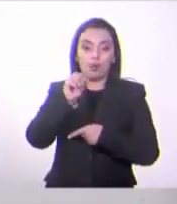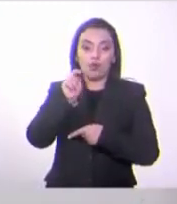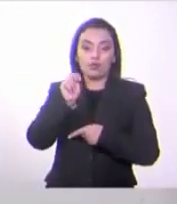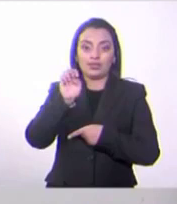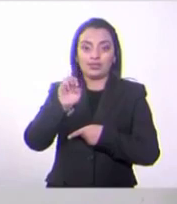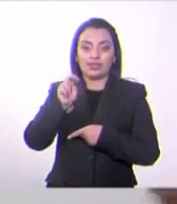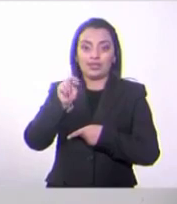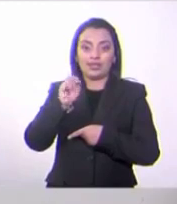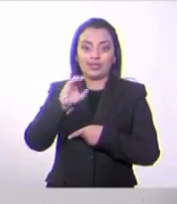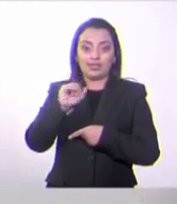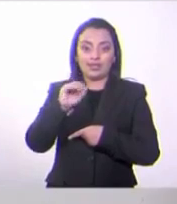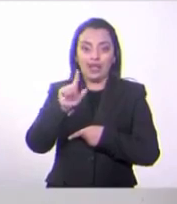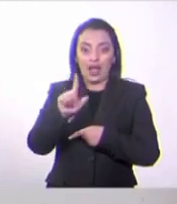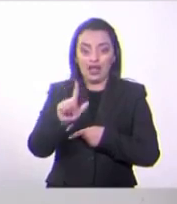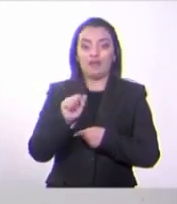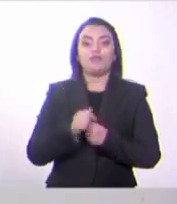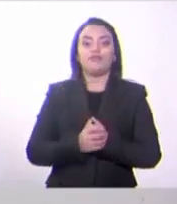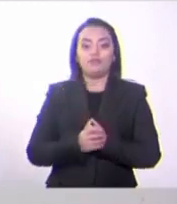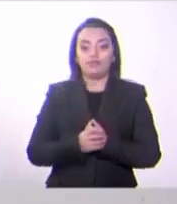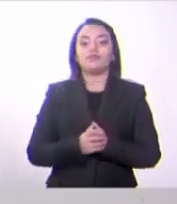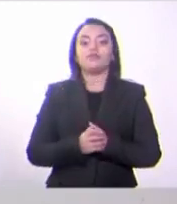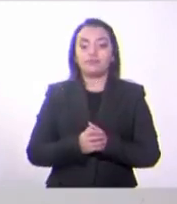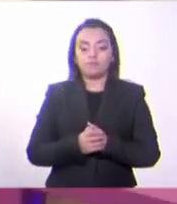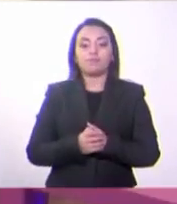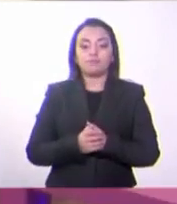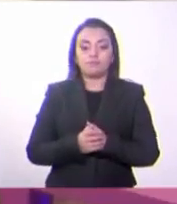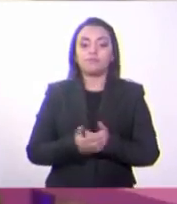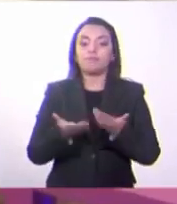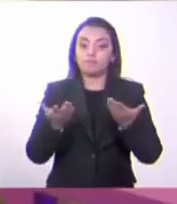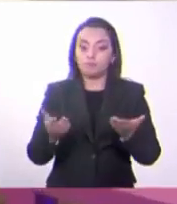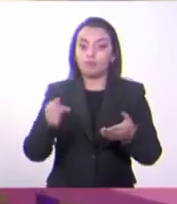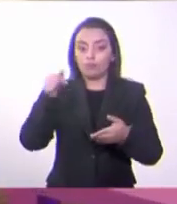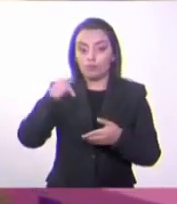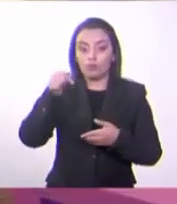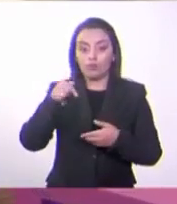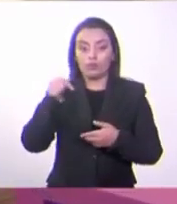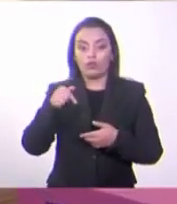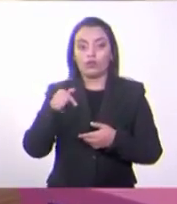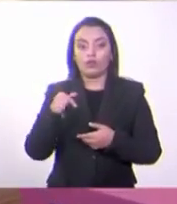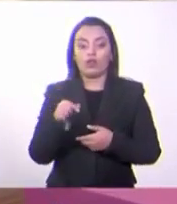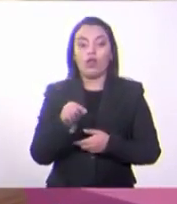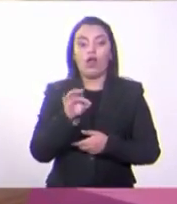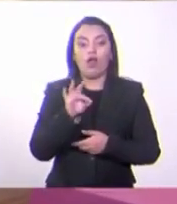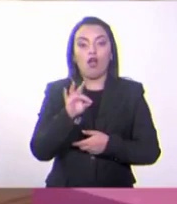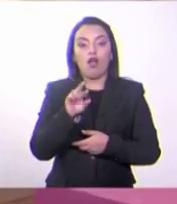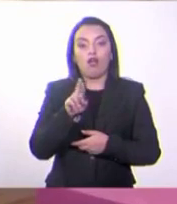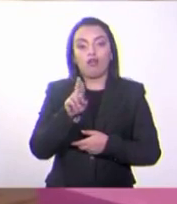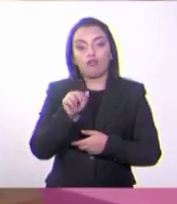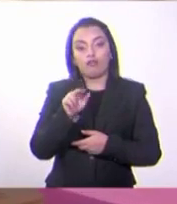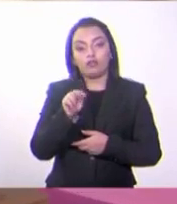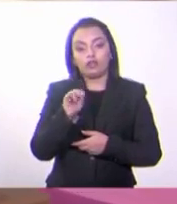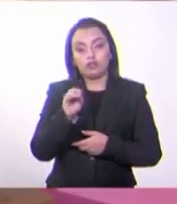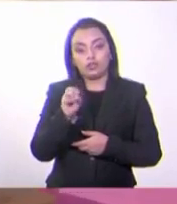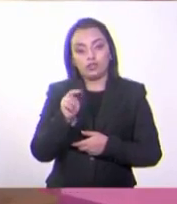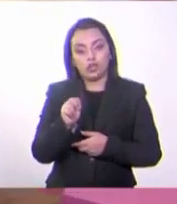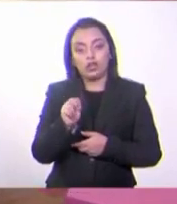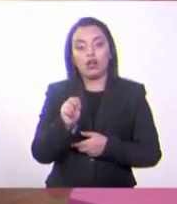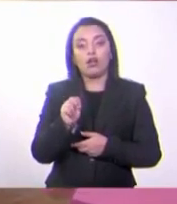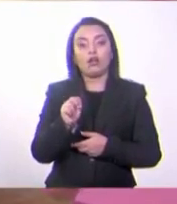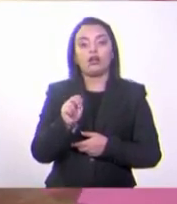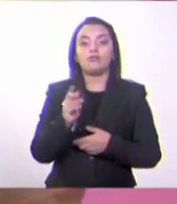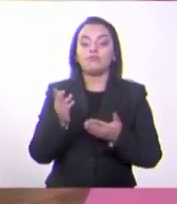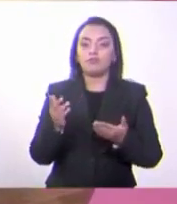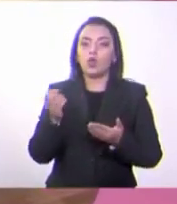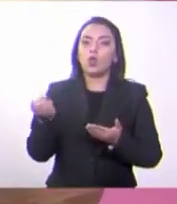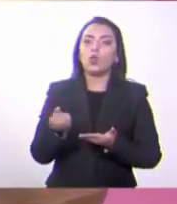¿no? Sí, la función exponencial. Así que ahora, siguiendo con el tema de funciones, vamos a introducir nuevos conceptos